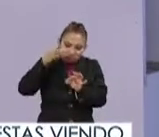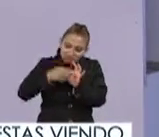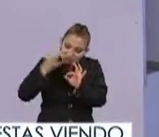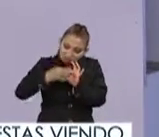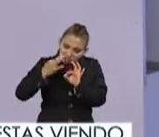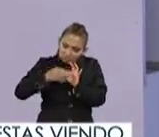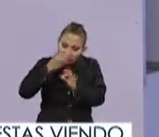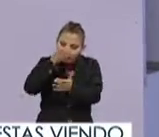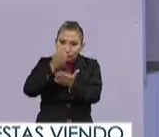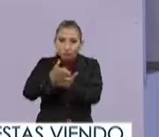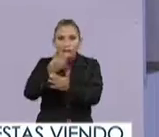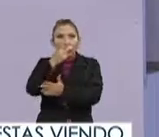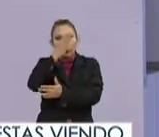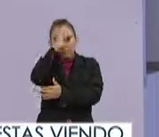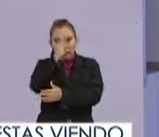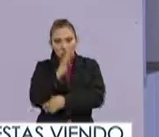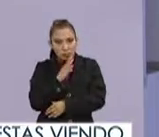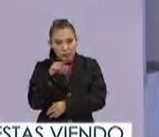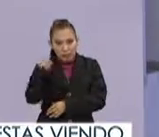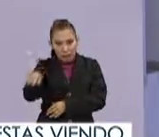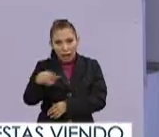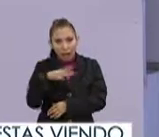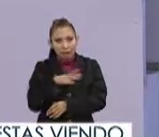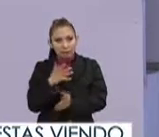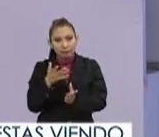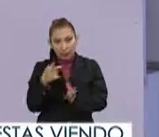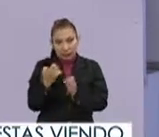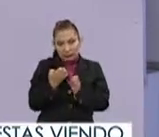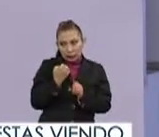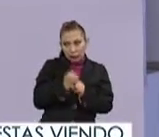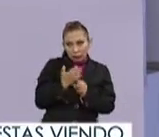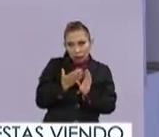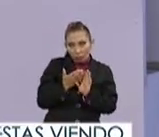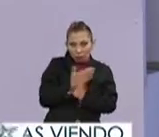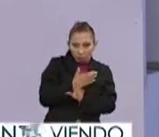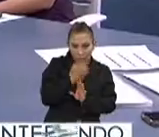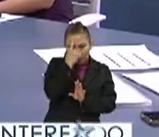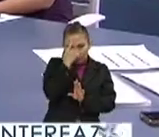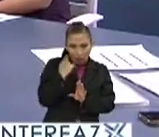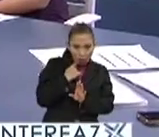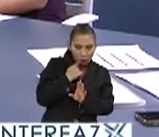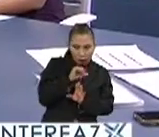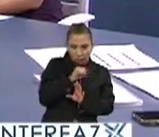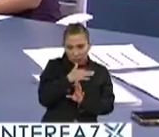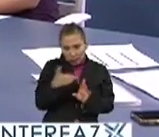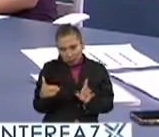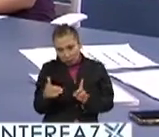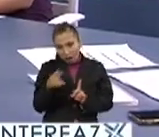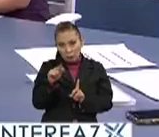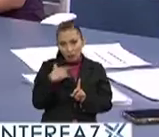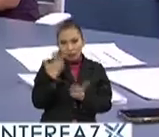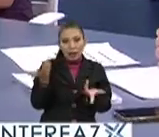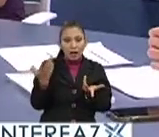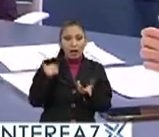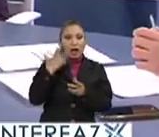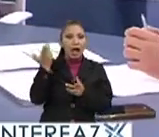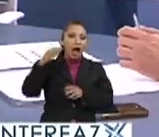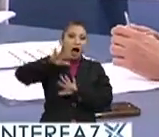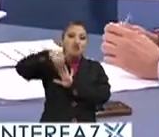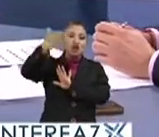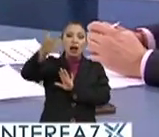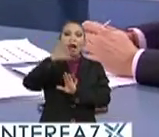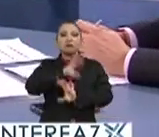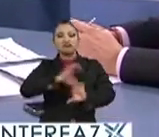religiosamente, a las 12 del día. Bueno, de hecho, este año los adelantamos media hora, porque a veces están los concheros afuera en la